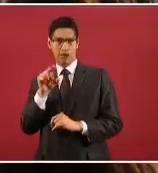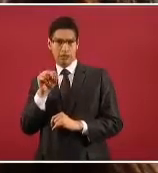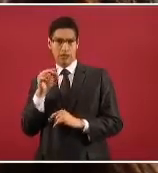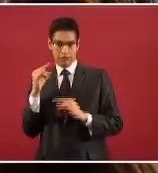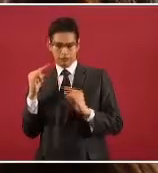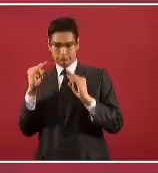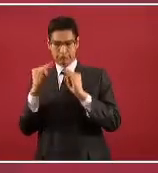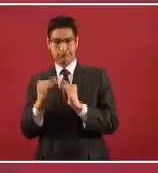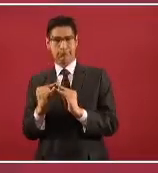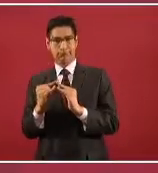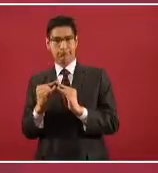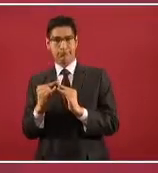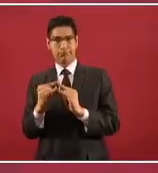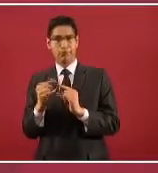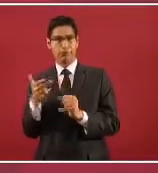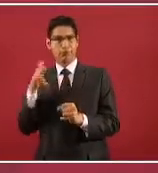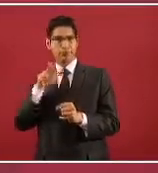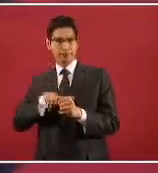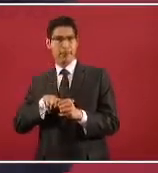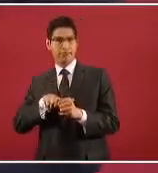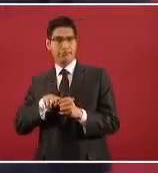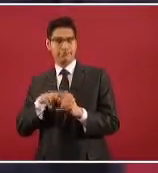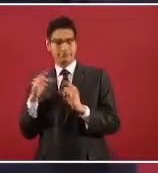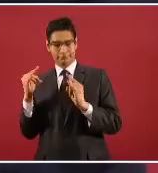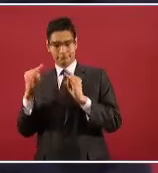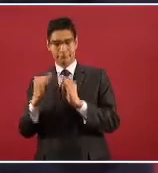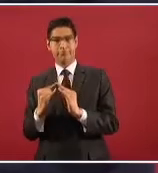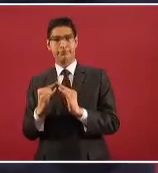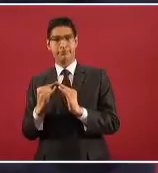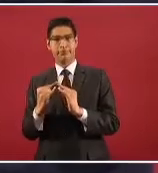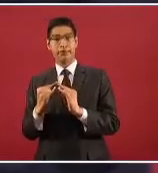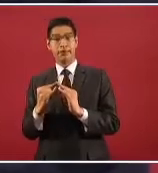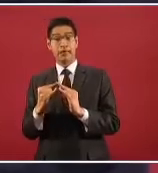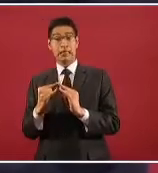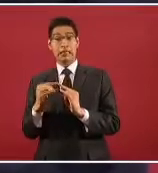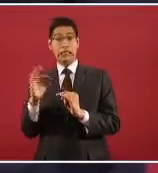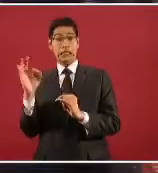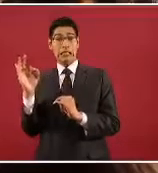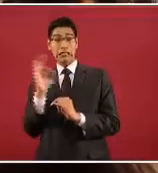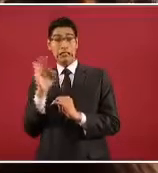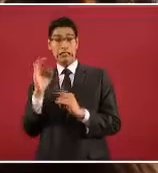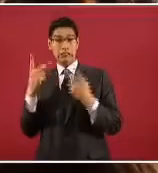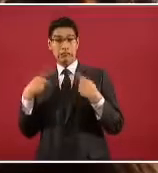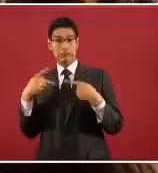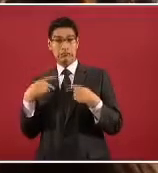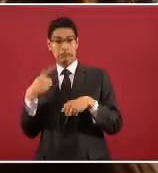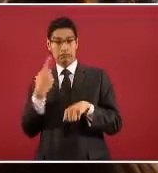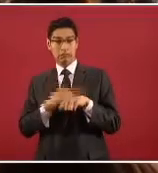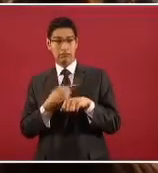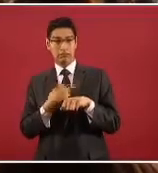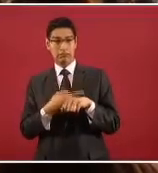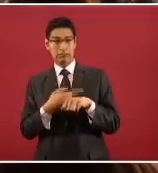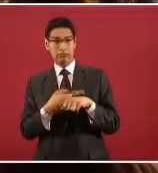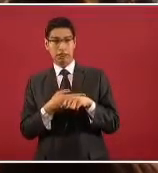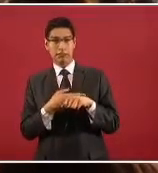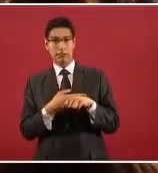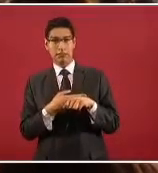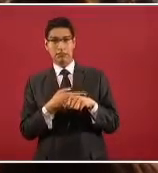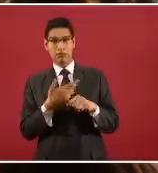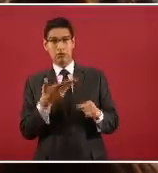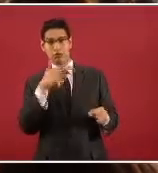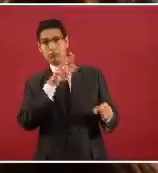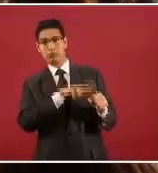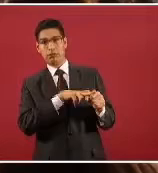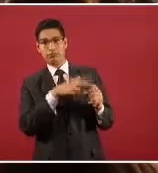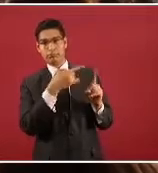móviles para que no entren por la puerta principal del hospital para